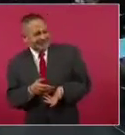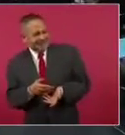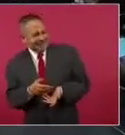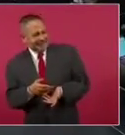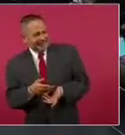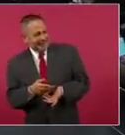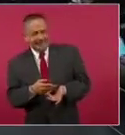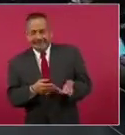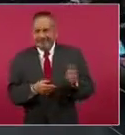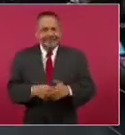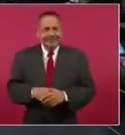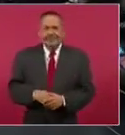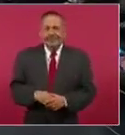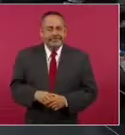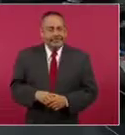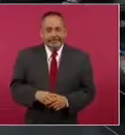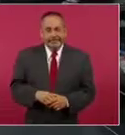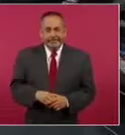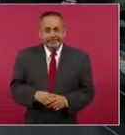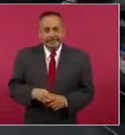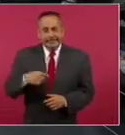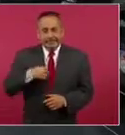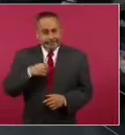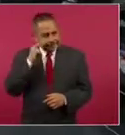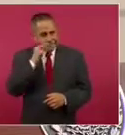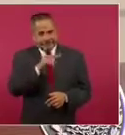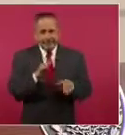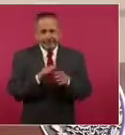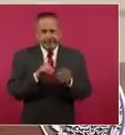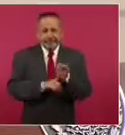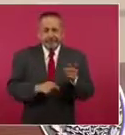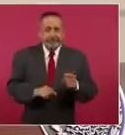ya estaba yo viendo